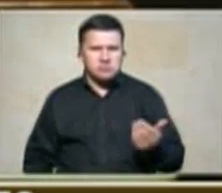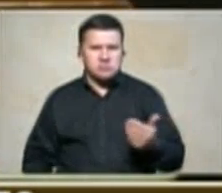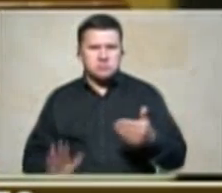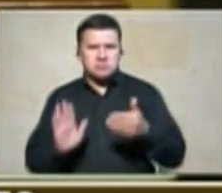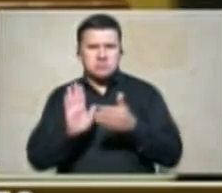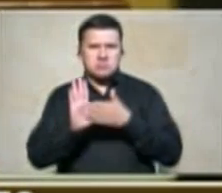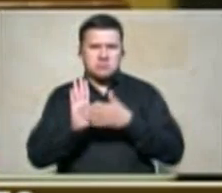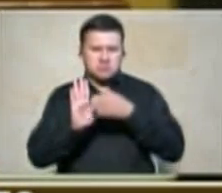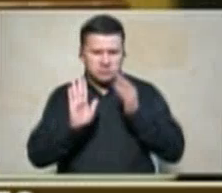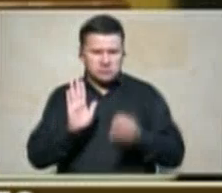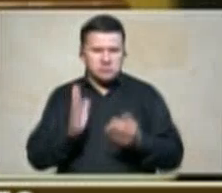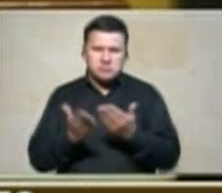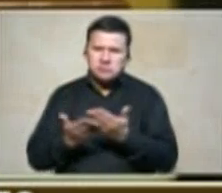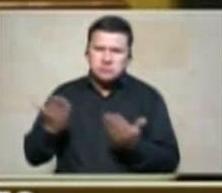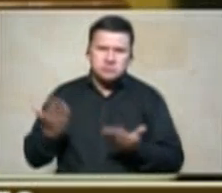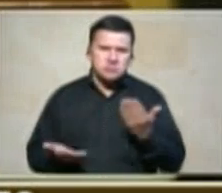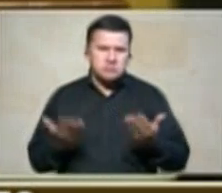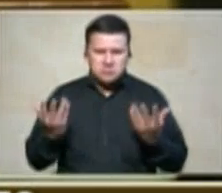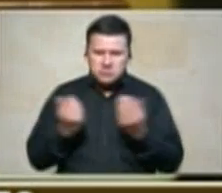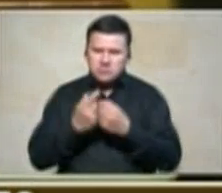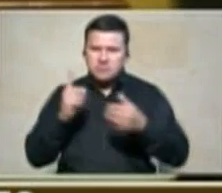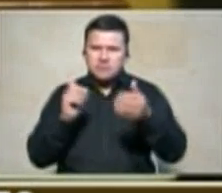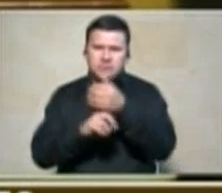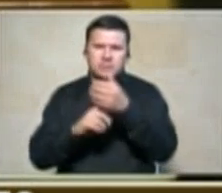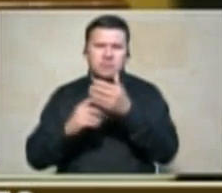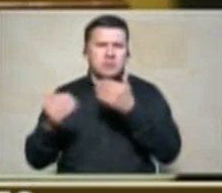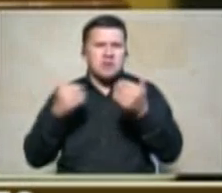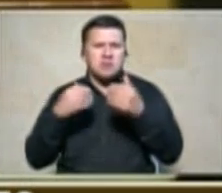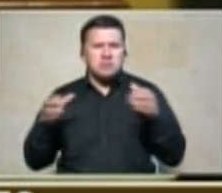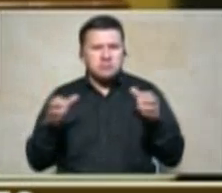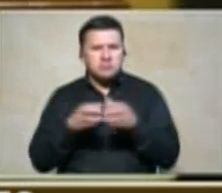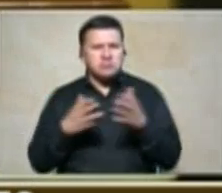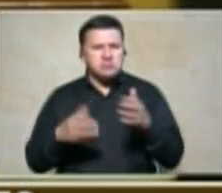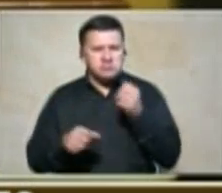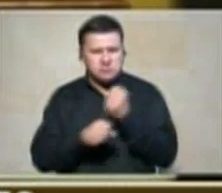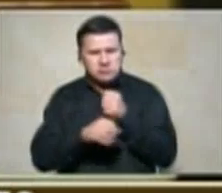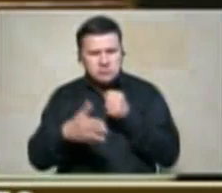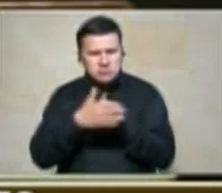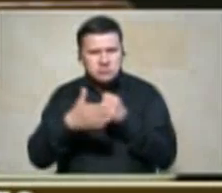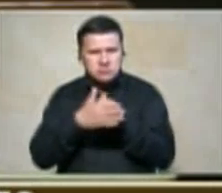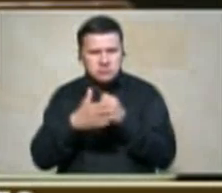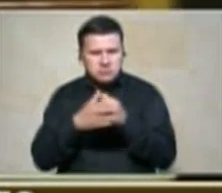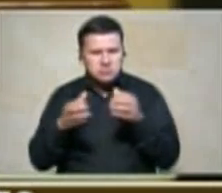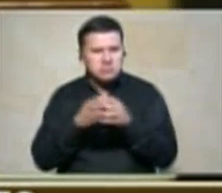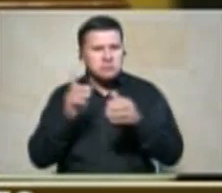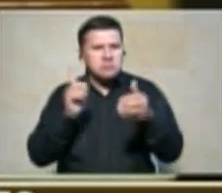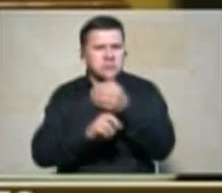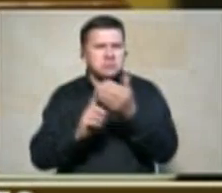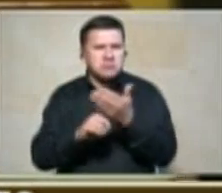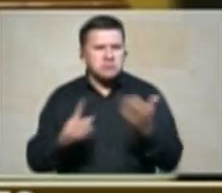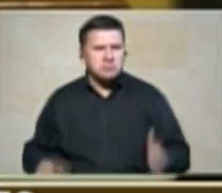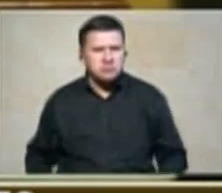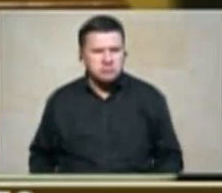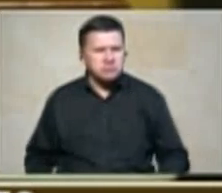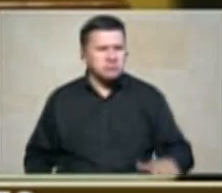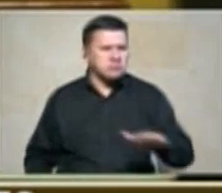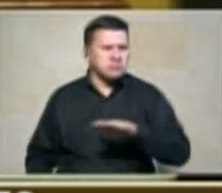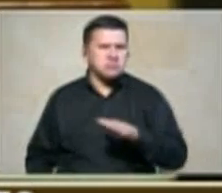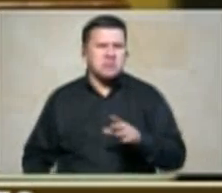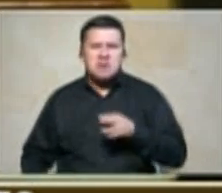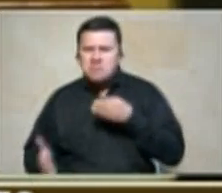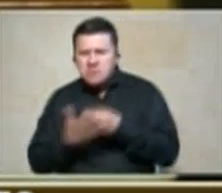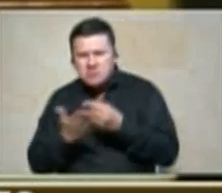para tratar de encontrar rastros del pago y demostrar cómo los